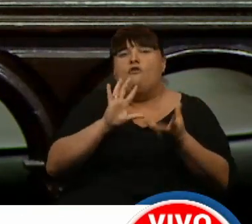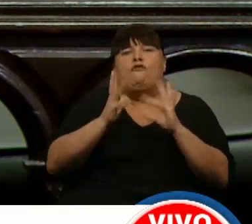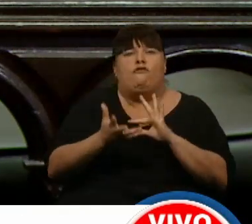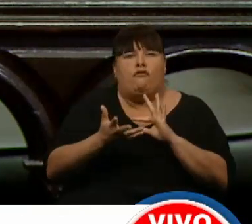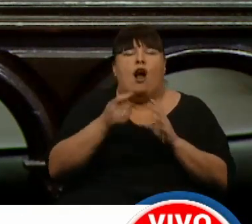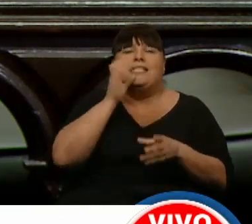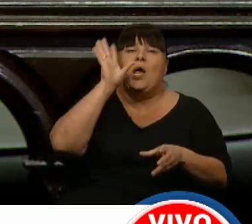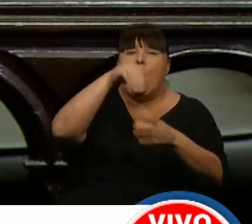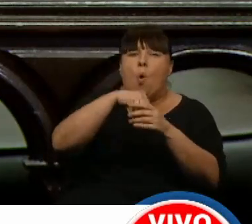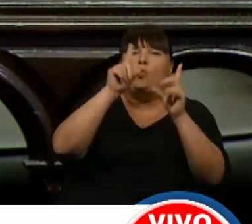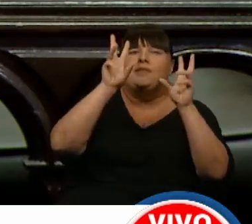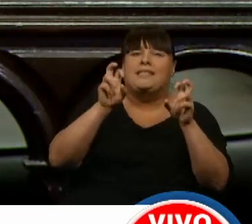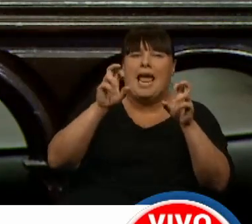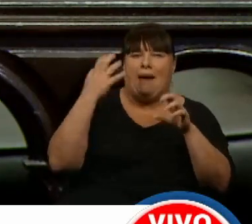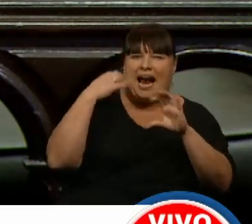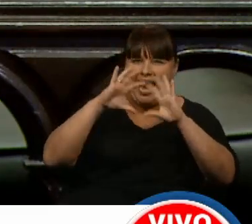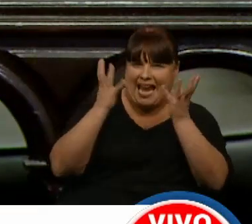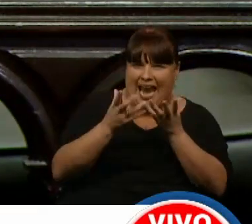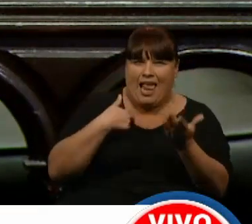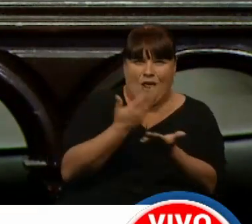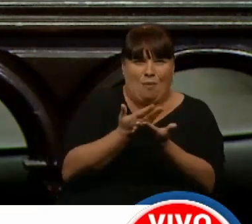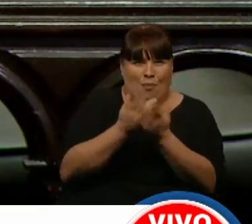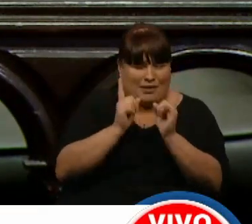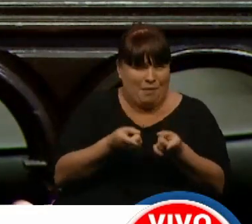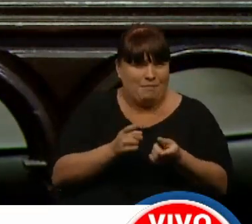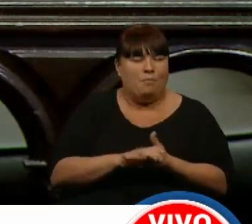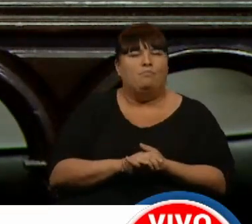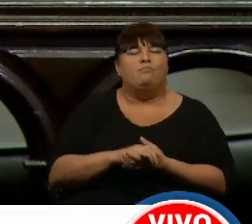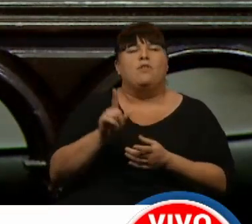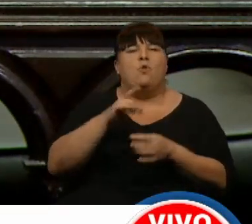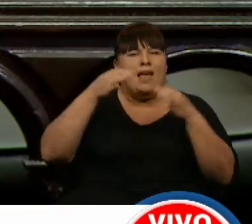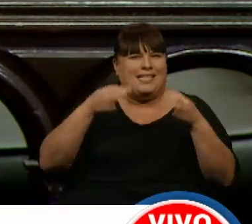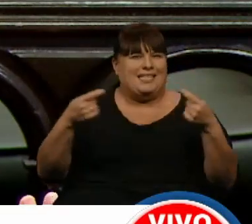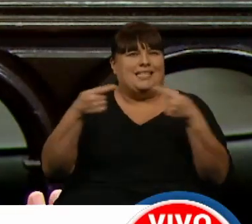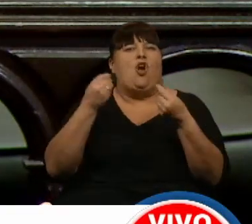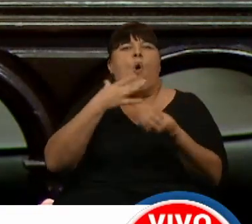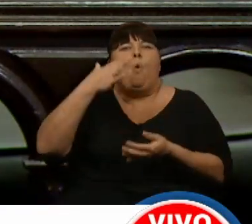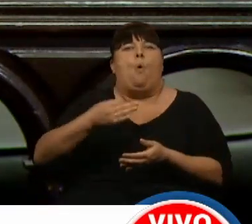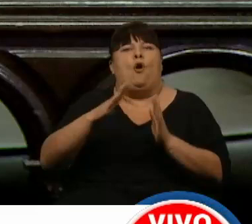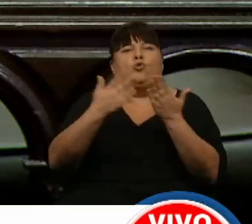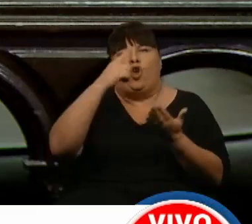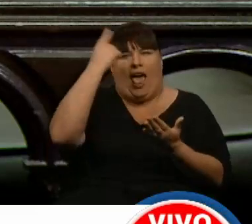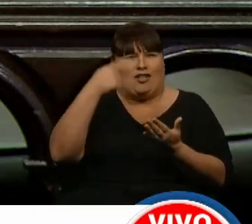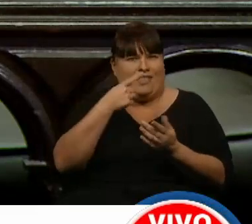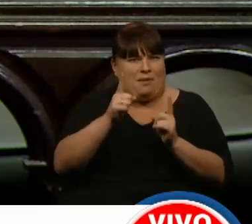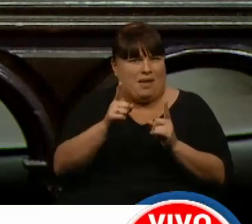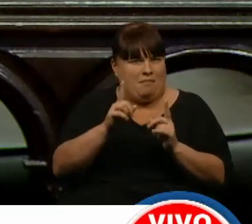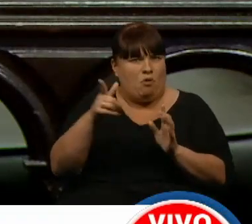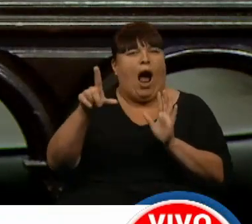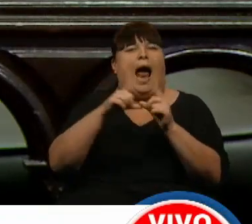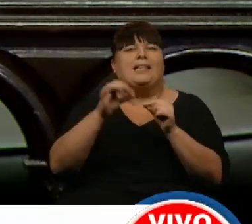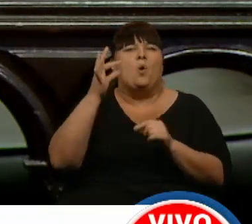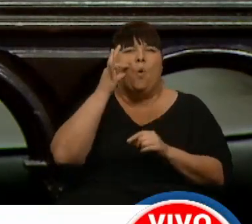que incluir un concepto más amplio como el que estamos proponiendo no sea consistente con cumplir la Constitución, como se ha dicho, el